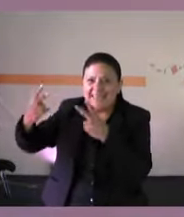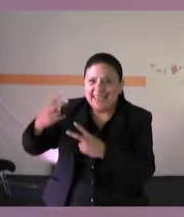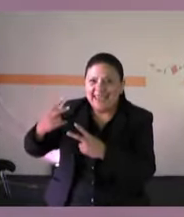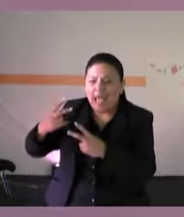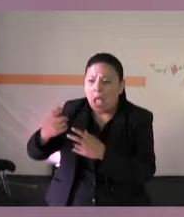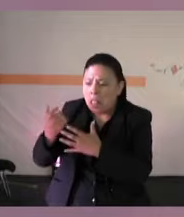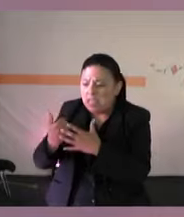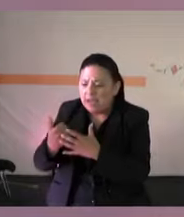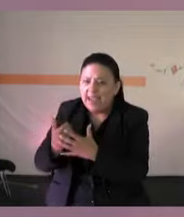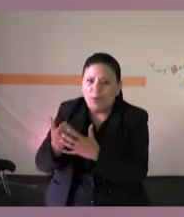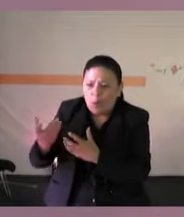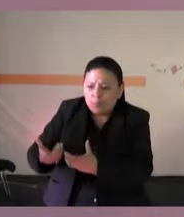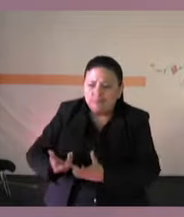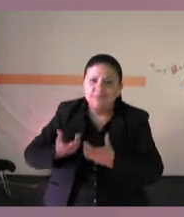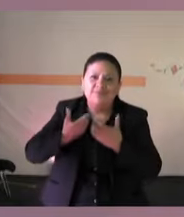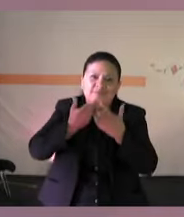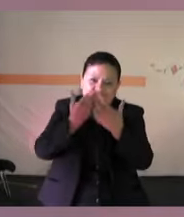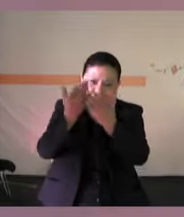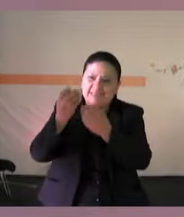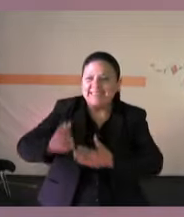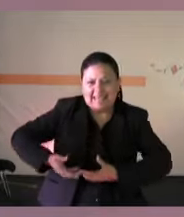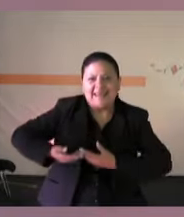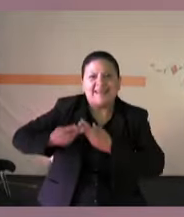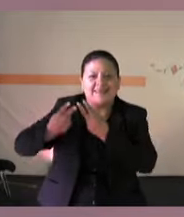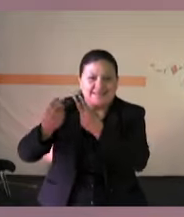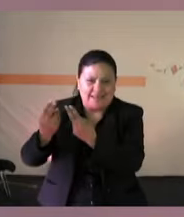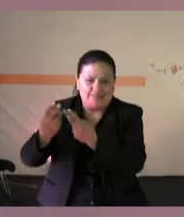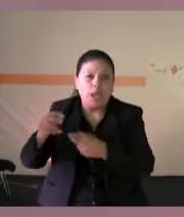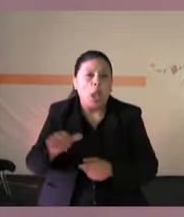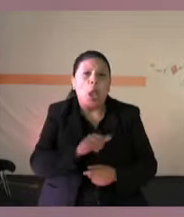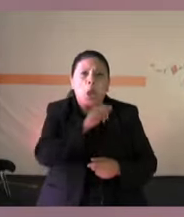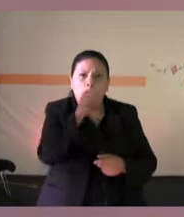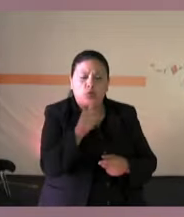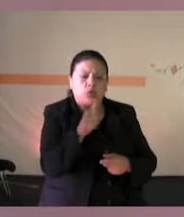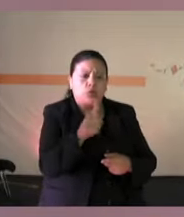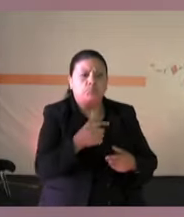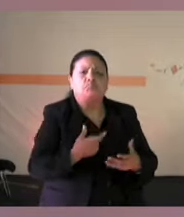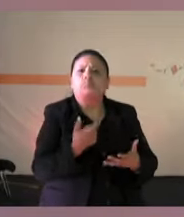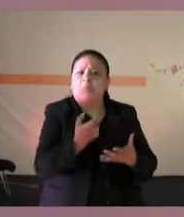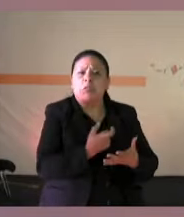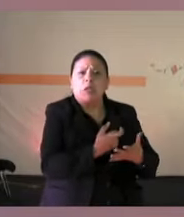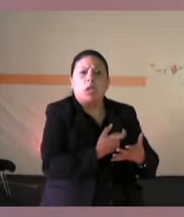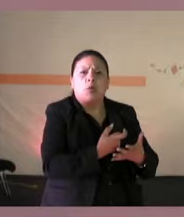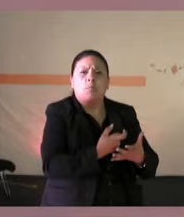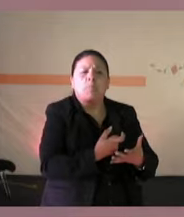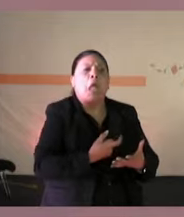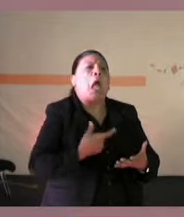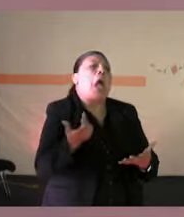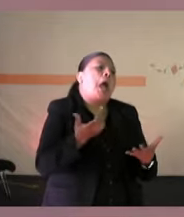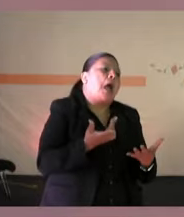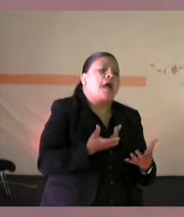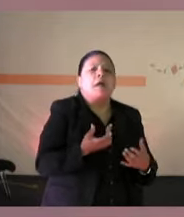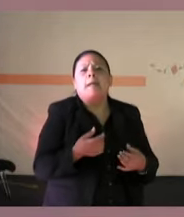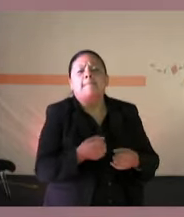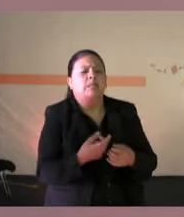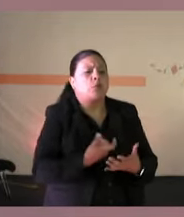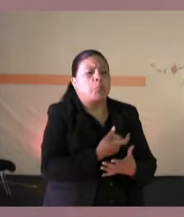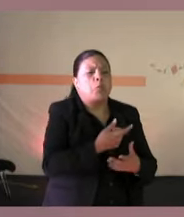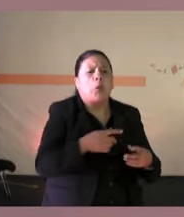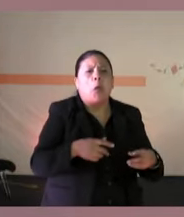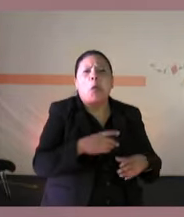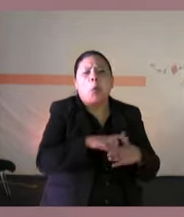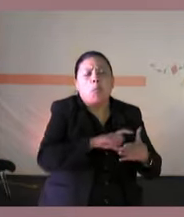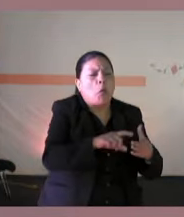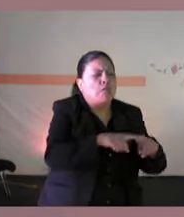fin. Y luego el otro lo invirtió. Es bastante capitalista esta